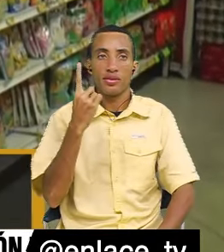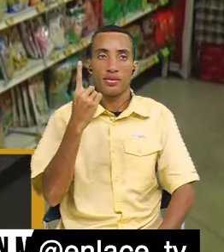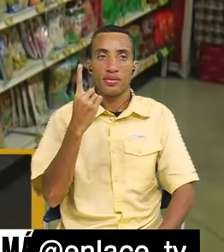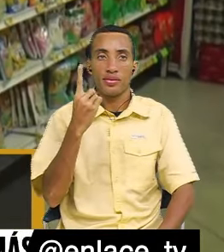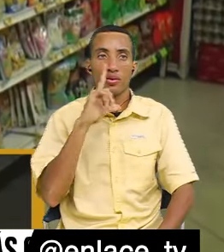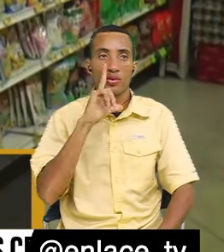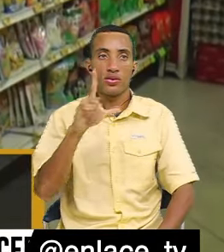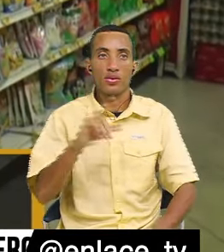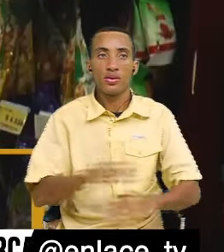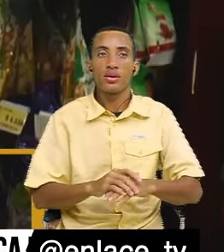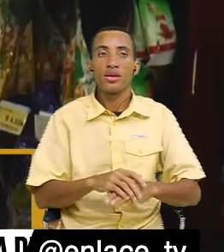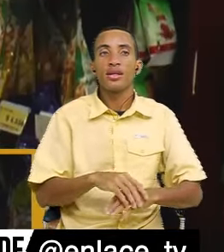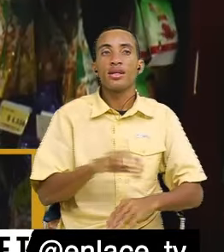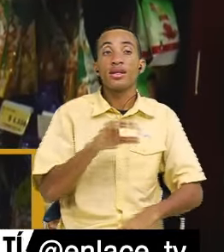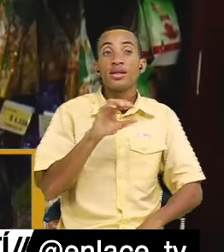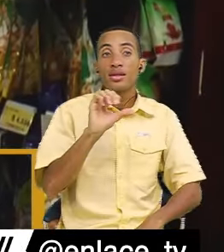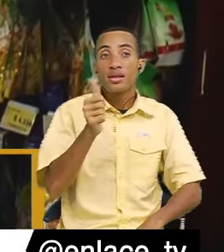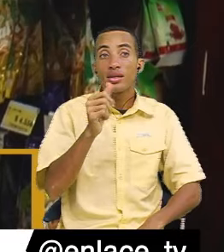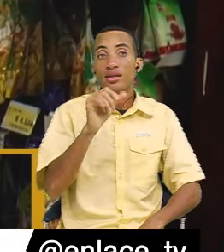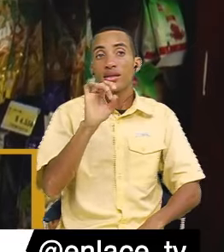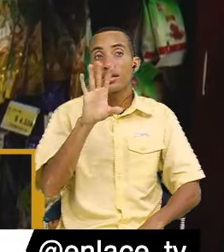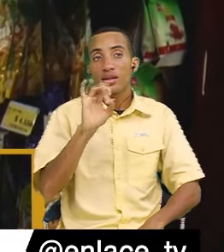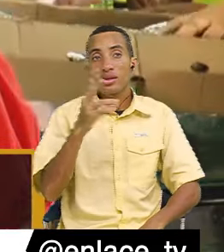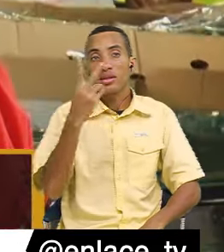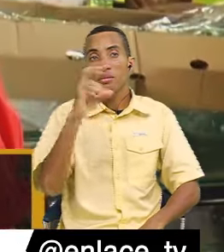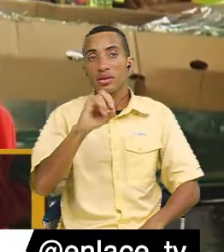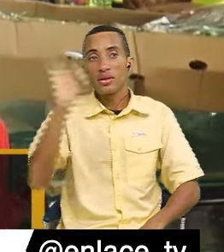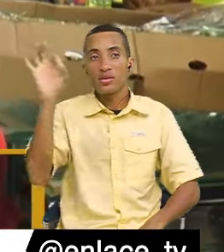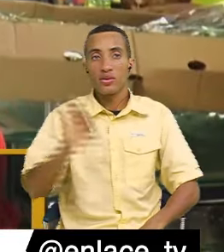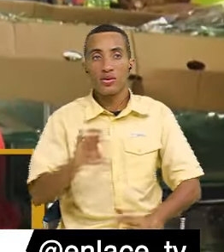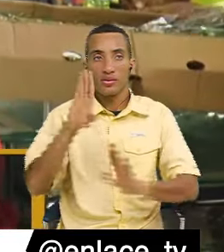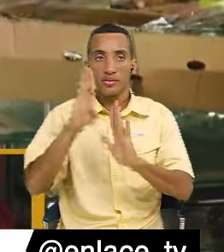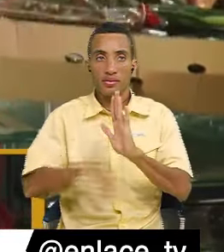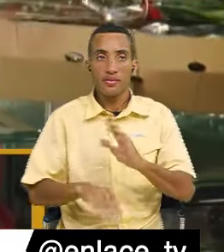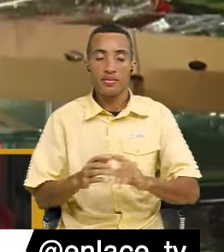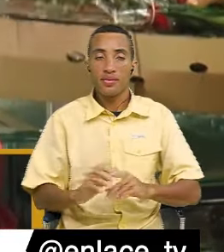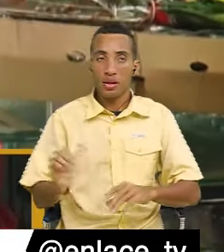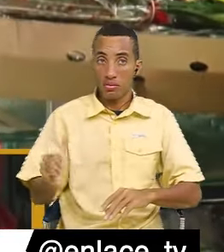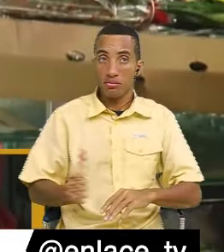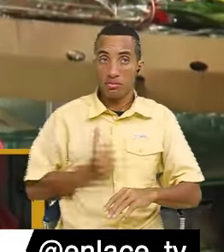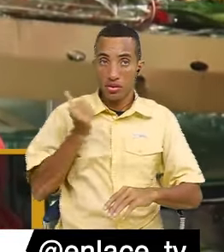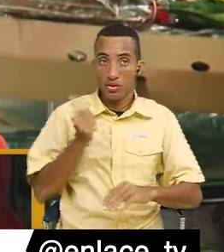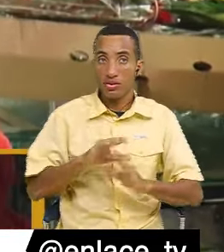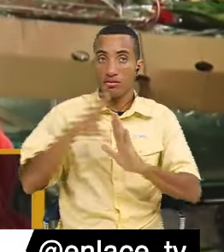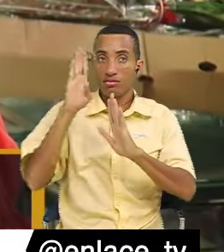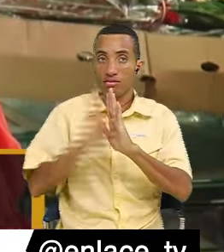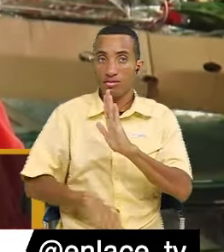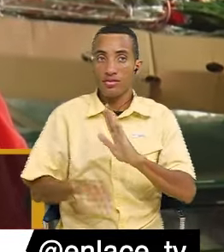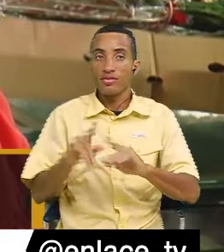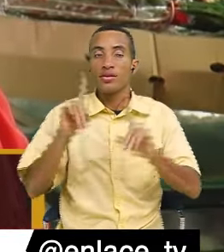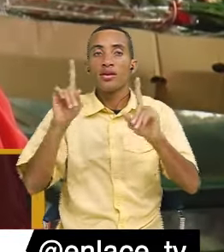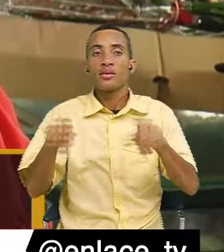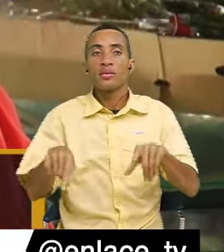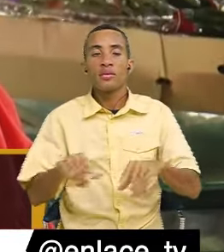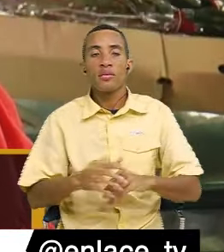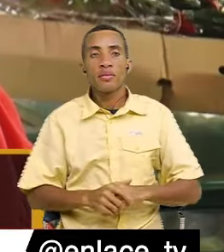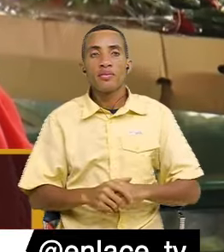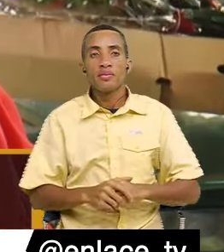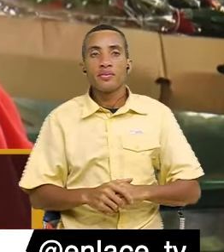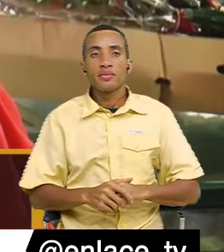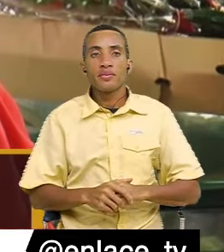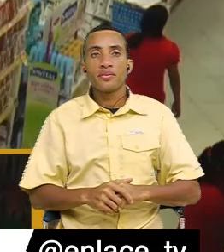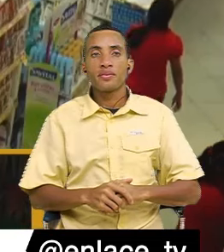mercado, 10, 15 y 20% de descuento. Queremos que aproveche, tenemos grandes descuentos, aparte de eso tenemos descuentos